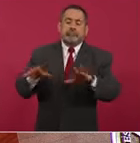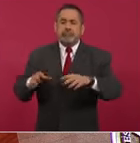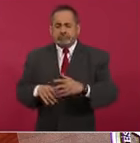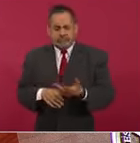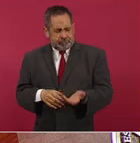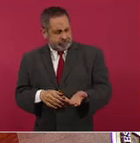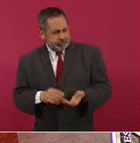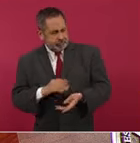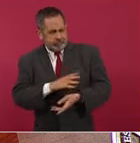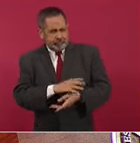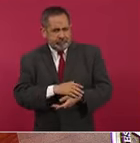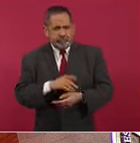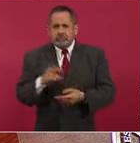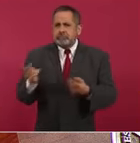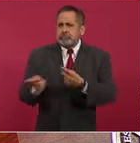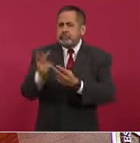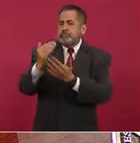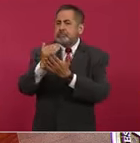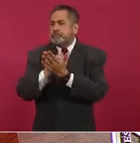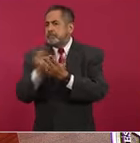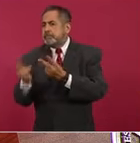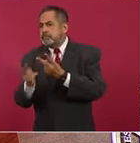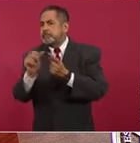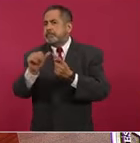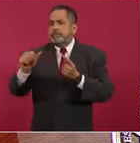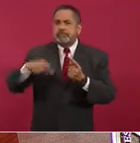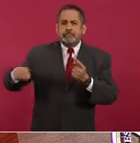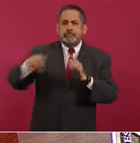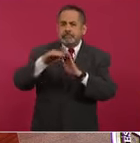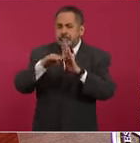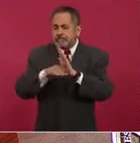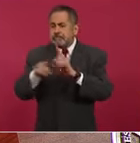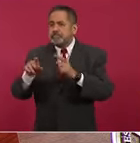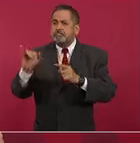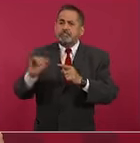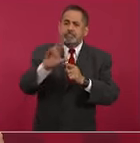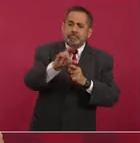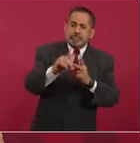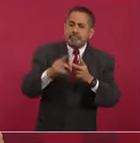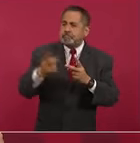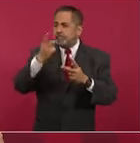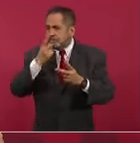una consulta, un plebiscito, un referéndum.